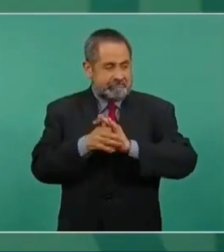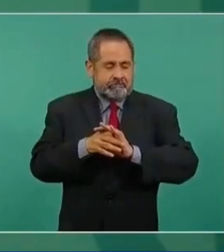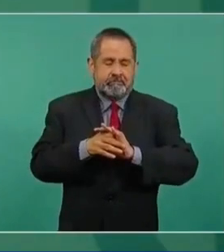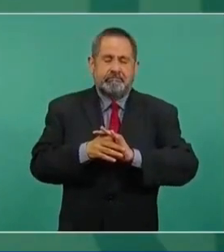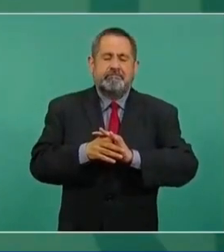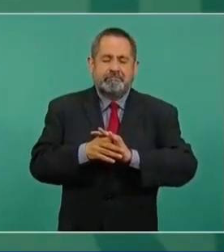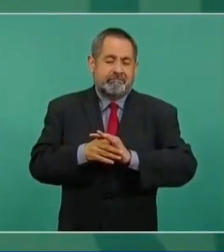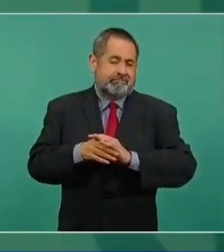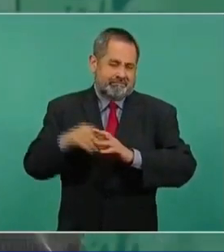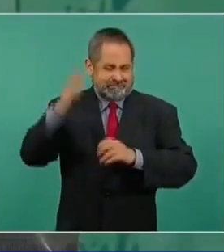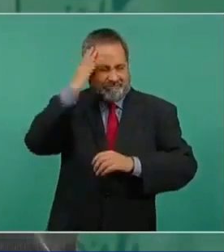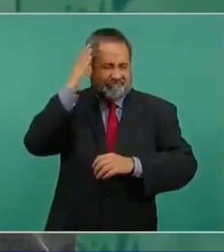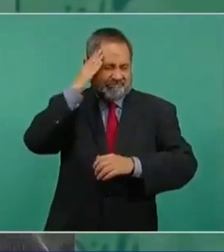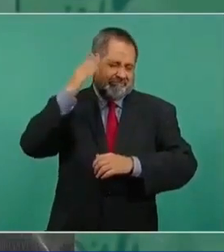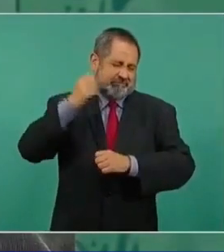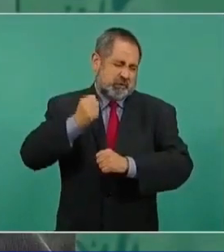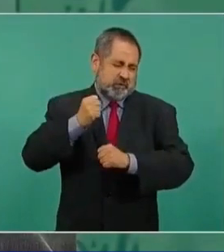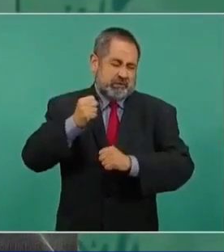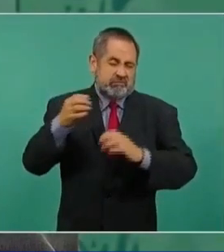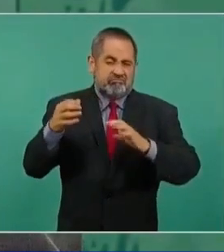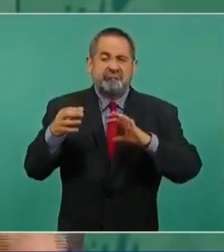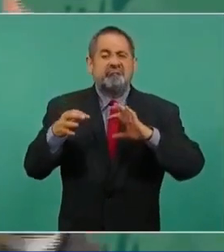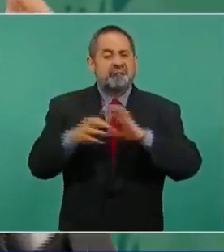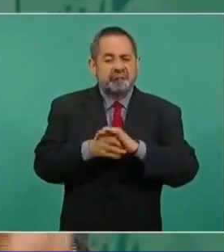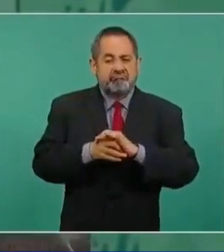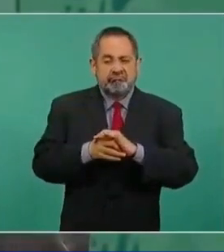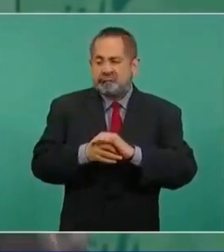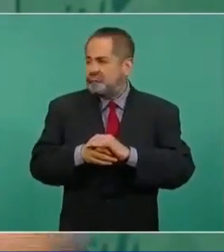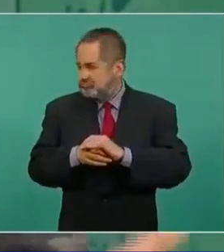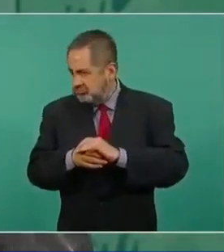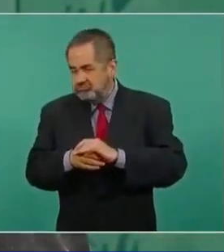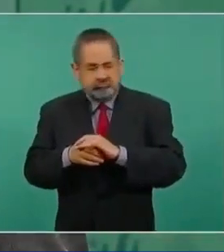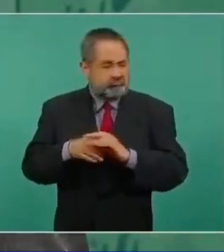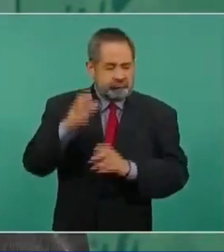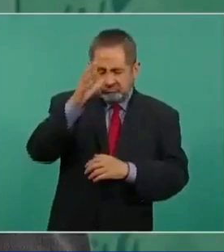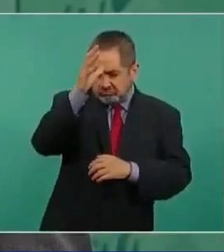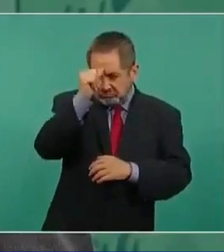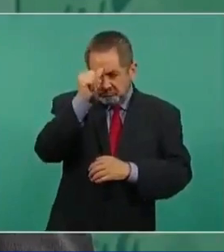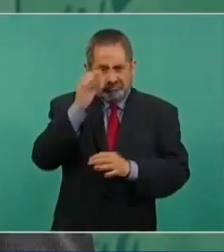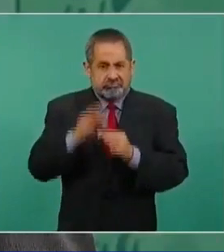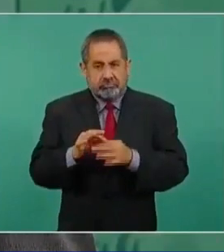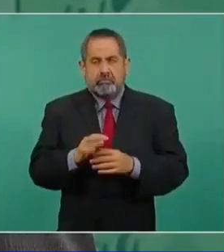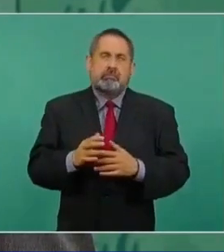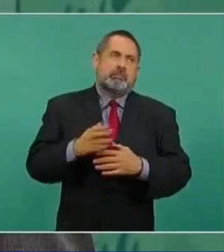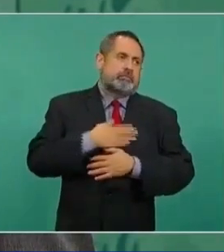los principales productores, hay arreglo. Y qué bueno